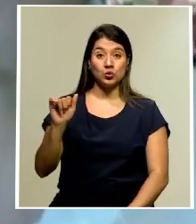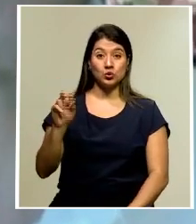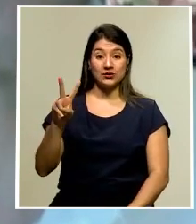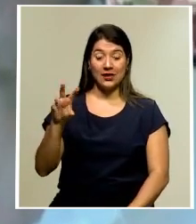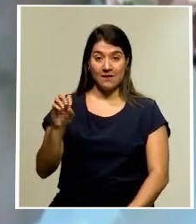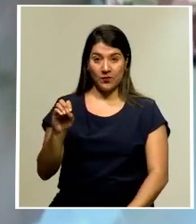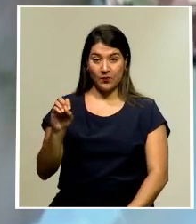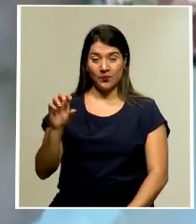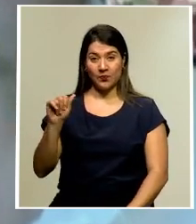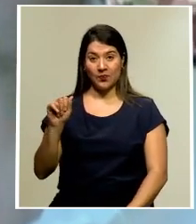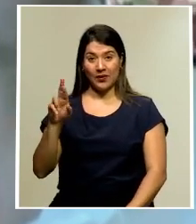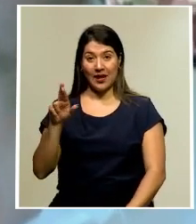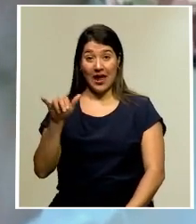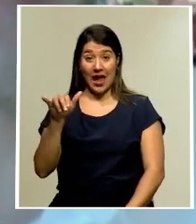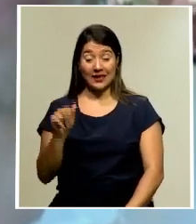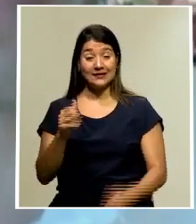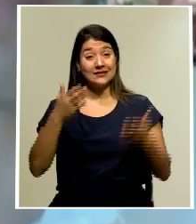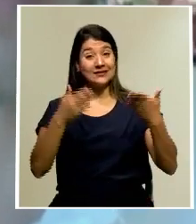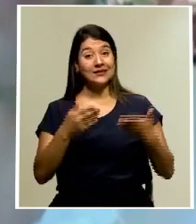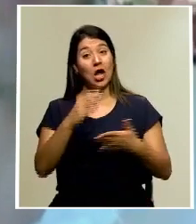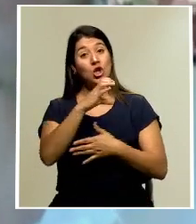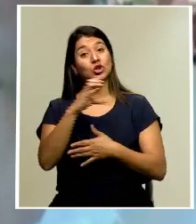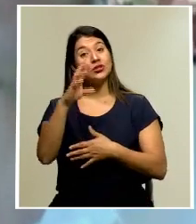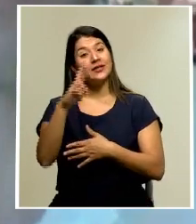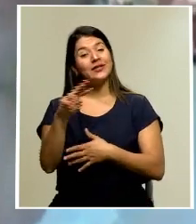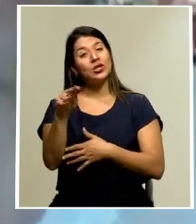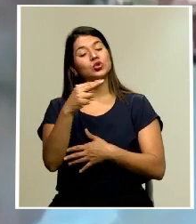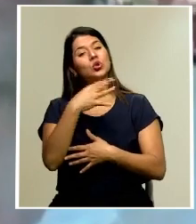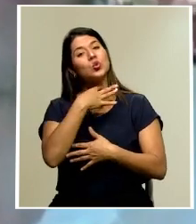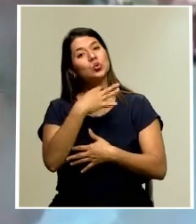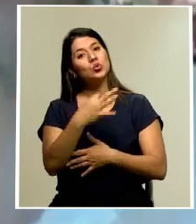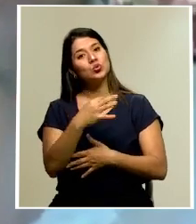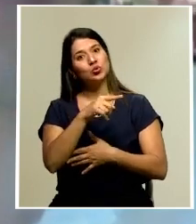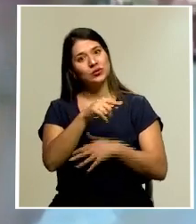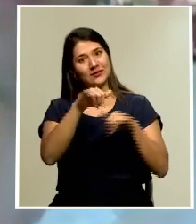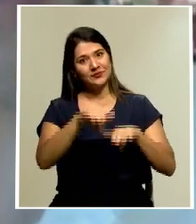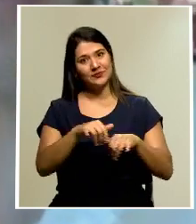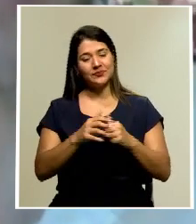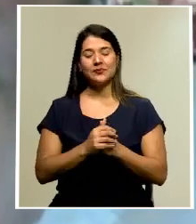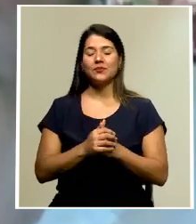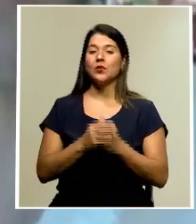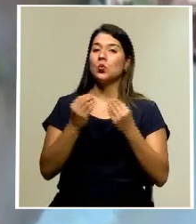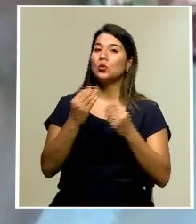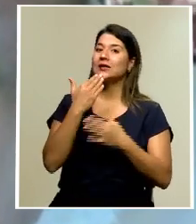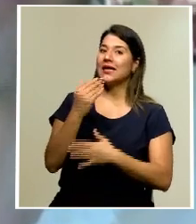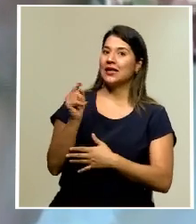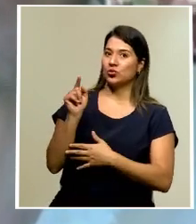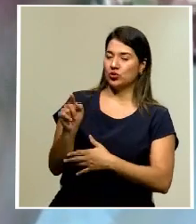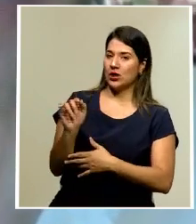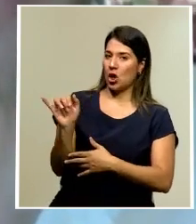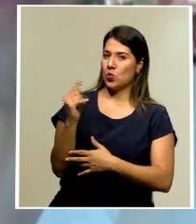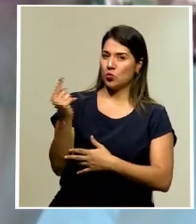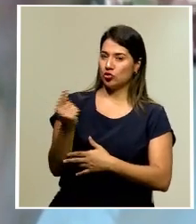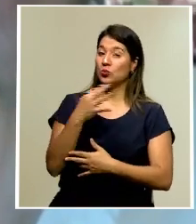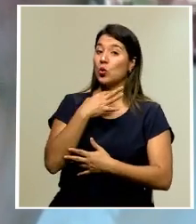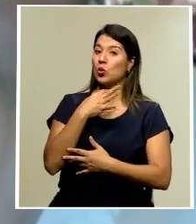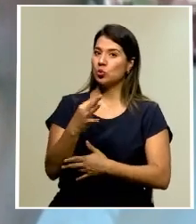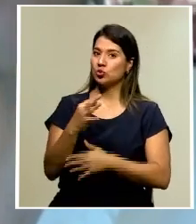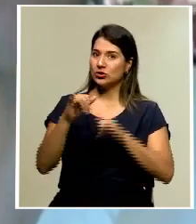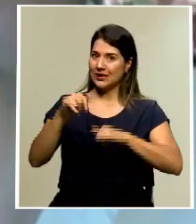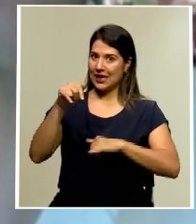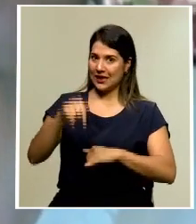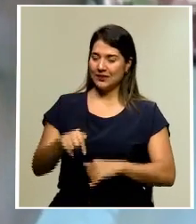como siempre, un gusto tenerte en este espacio. Muchísimas gracias más bien a vos, Ernesto, como siempre, un placer estar acá